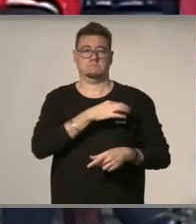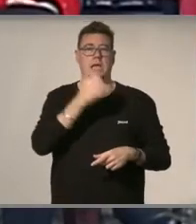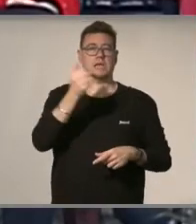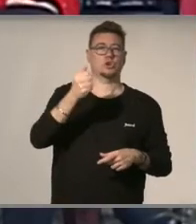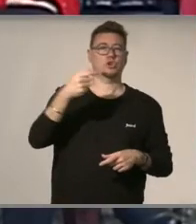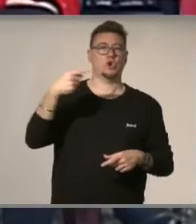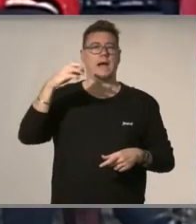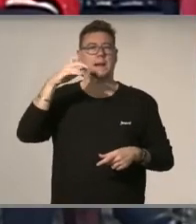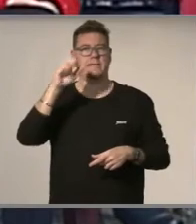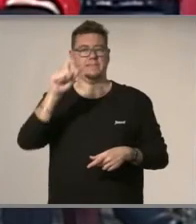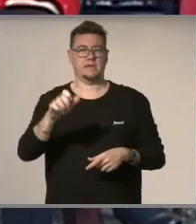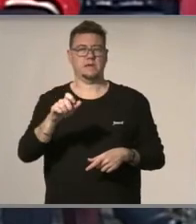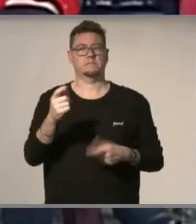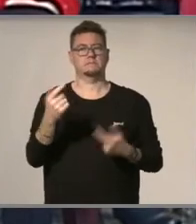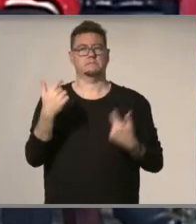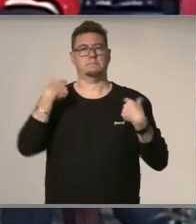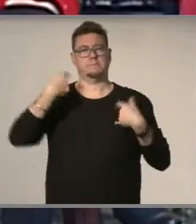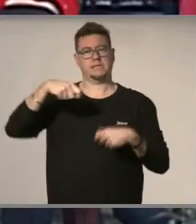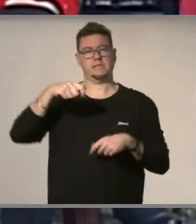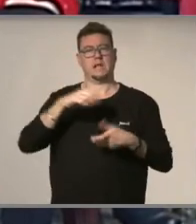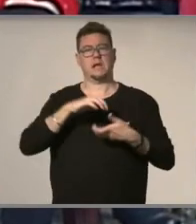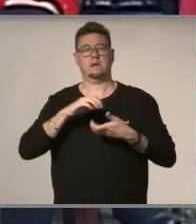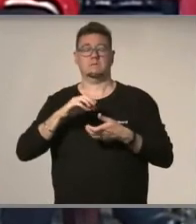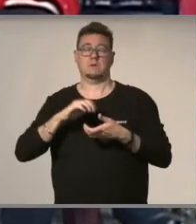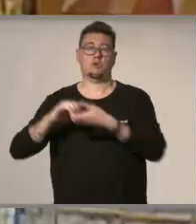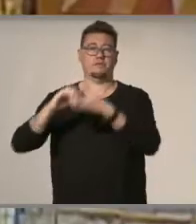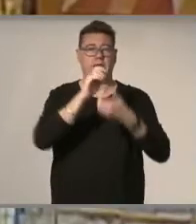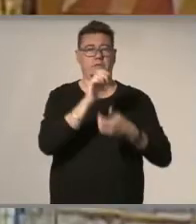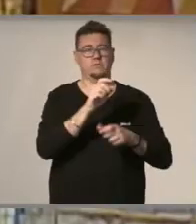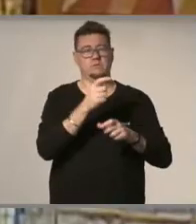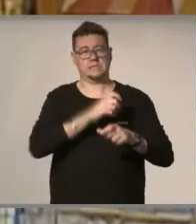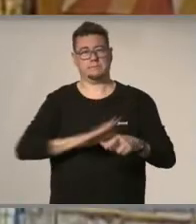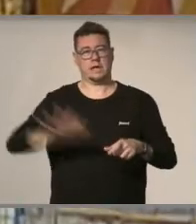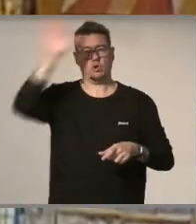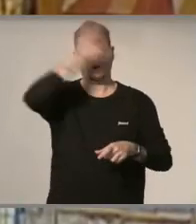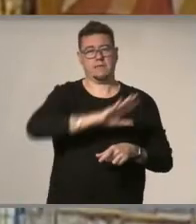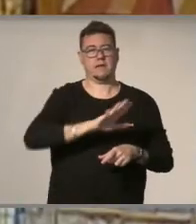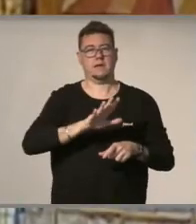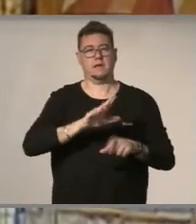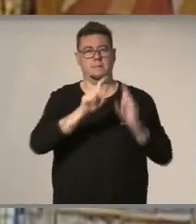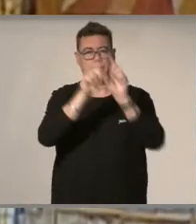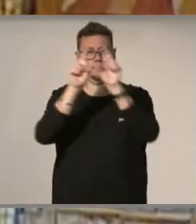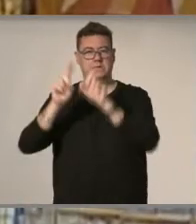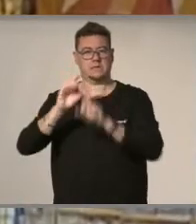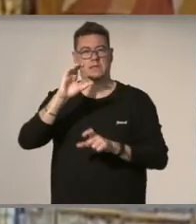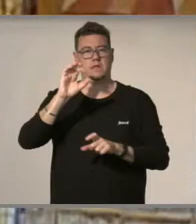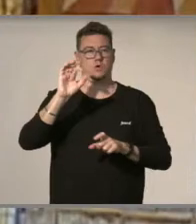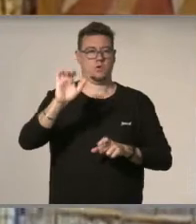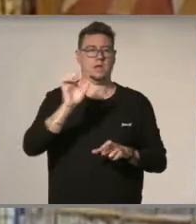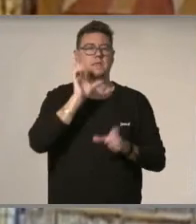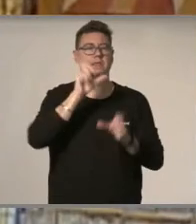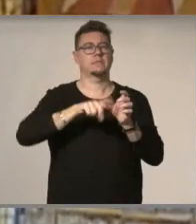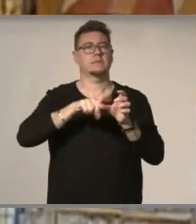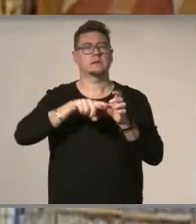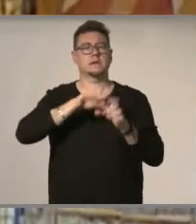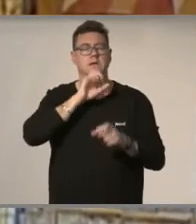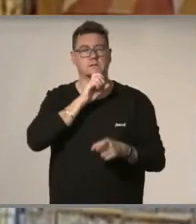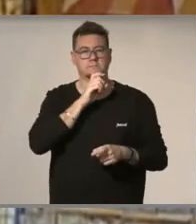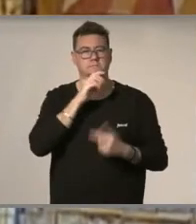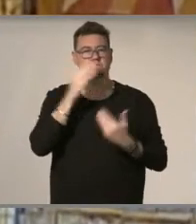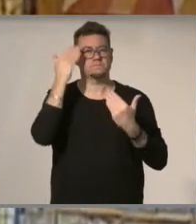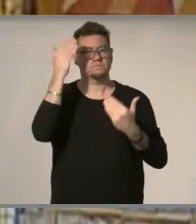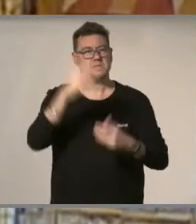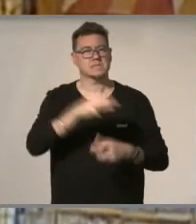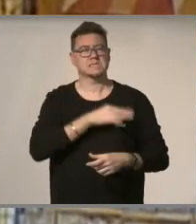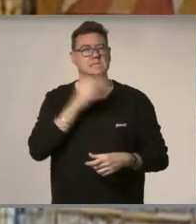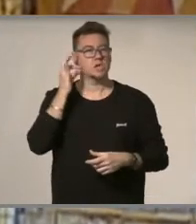Lecanda, presidente de la Confederación Española de Organizaciones Empresariales e integrado por los siguientes miembros. Honorable señora